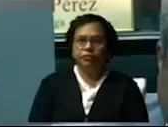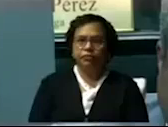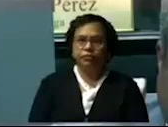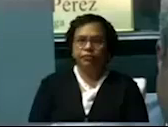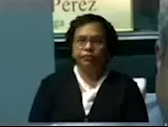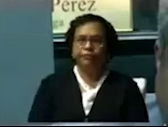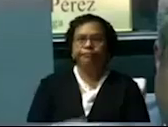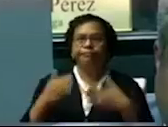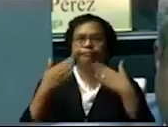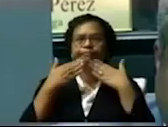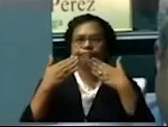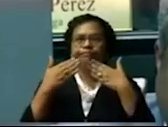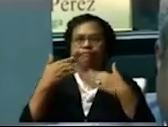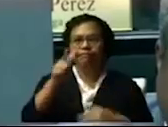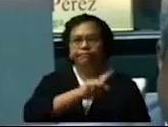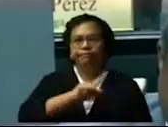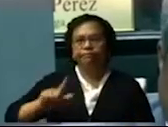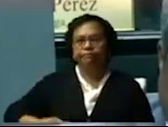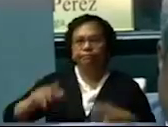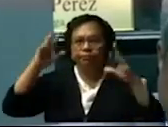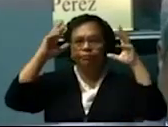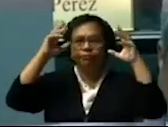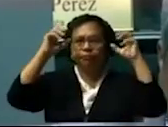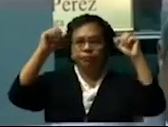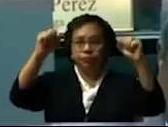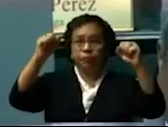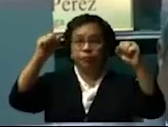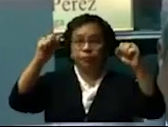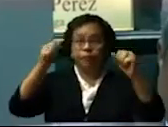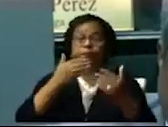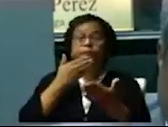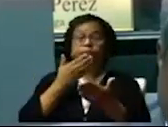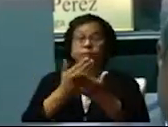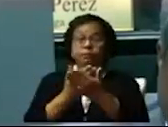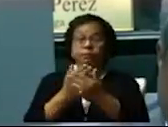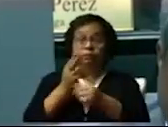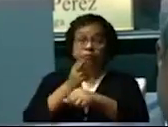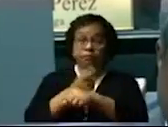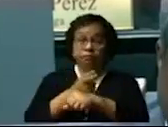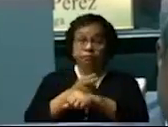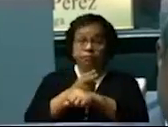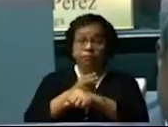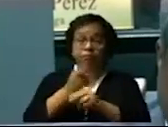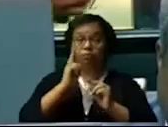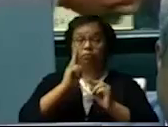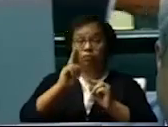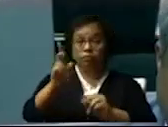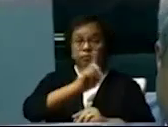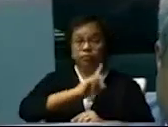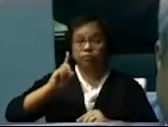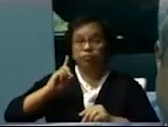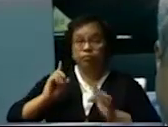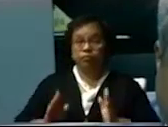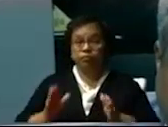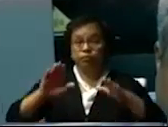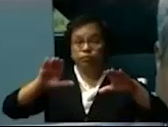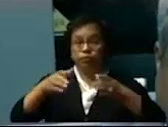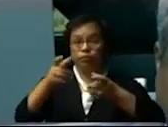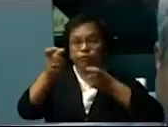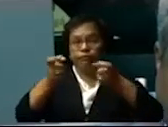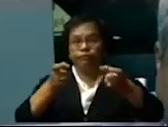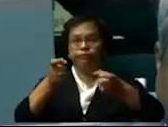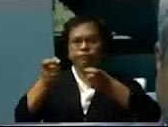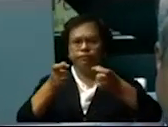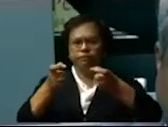Gracias, señor presidente. Buenas tardes, honorables diputados, bufete directivo.